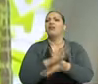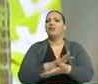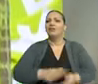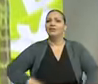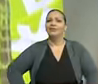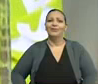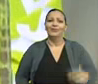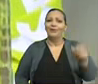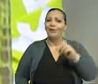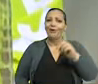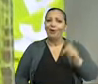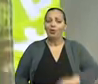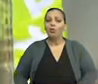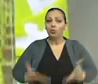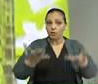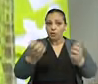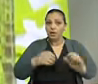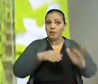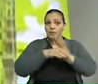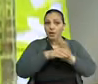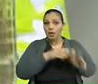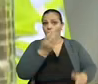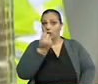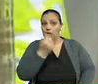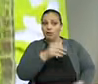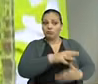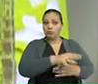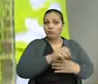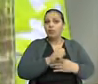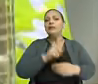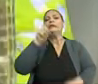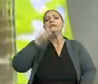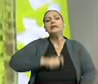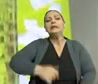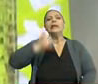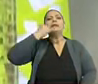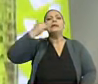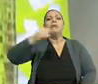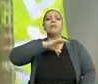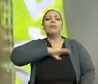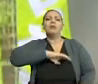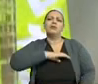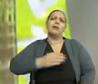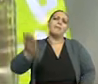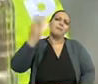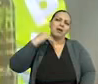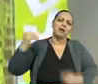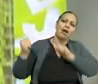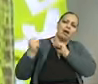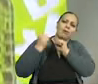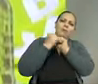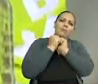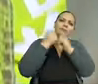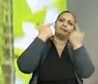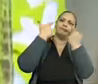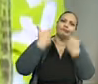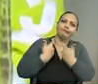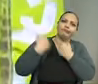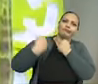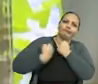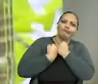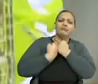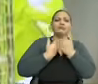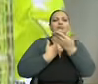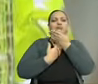traslade a una agencia bancaria solicite, realice una llamada al 911 o al 115 de la Policía